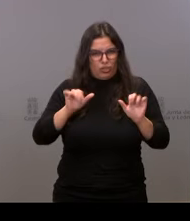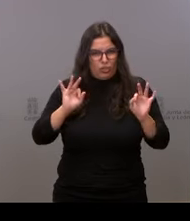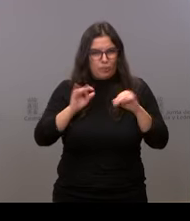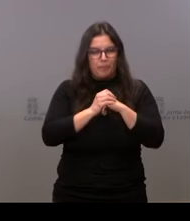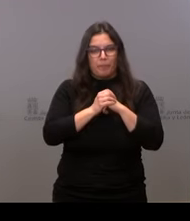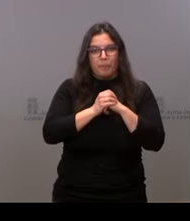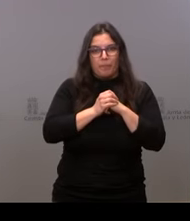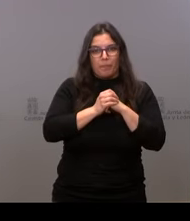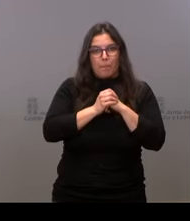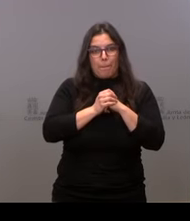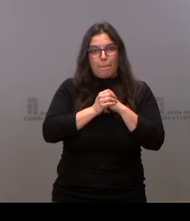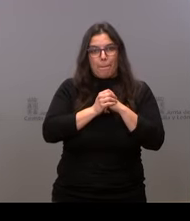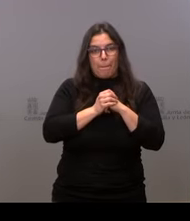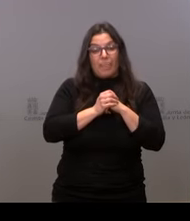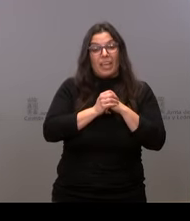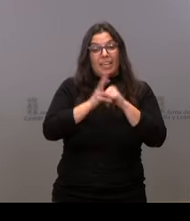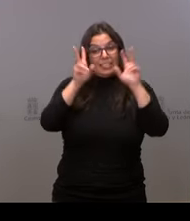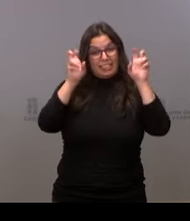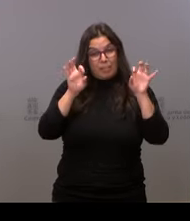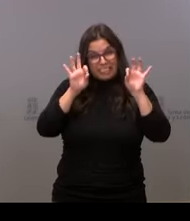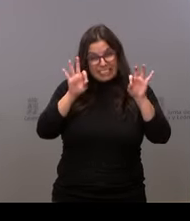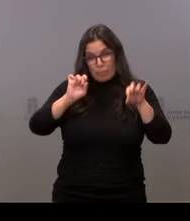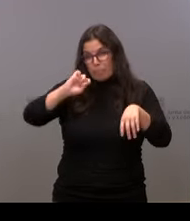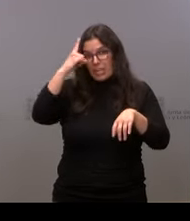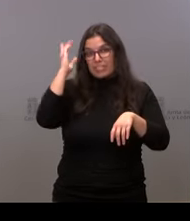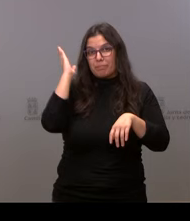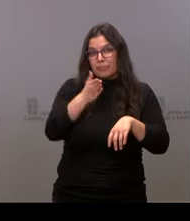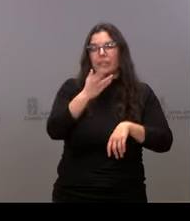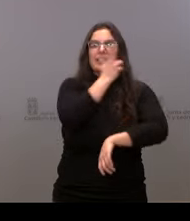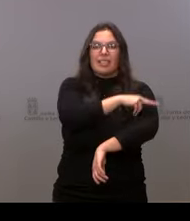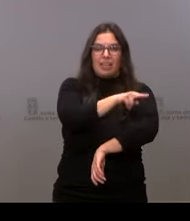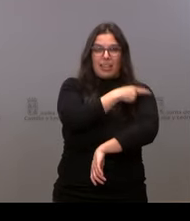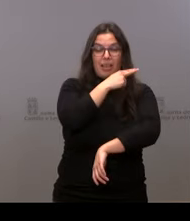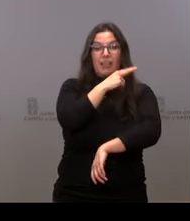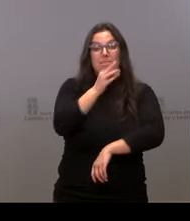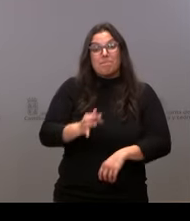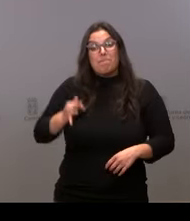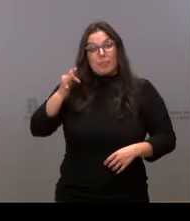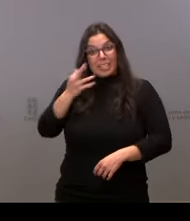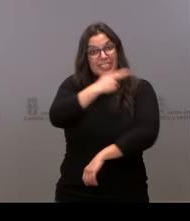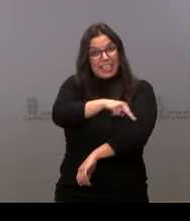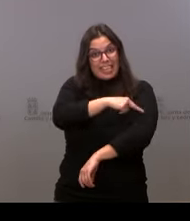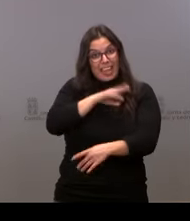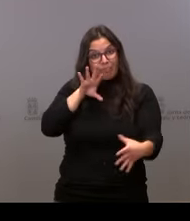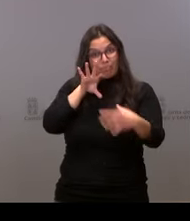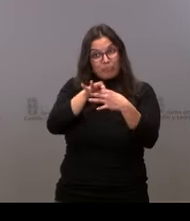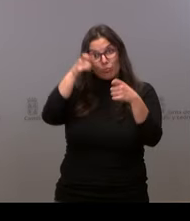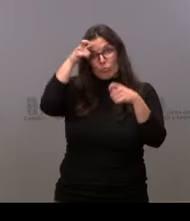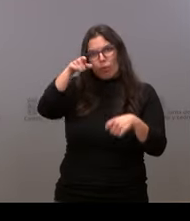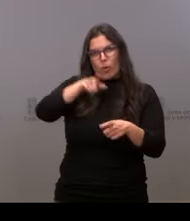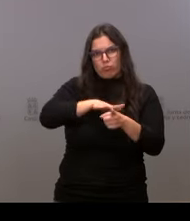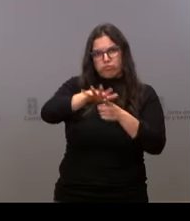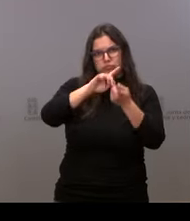y en la sanidad especialmente y en la sanidad rural también de manera importante